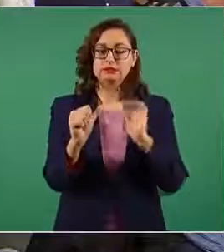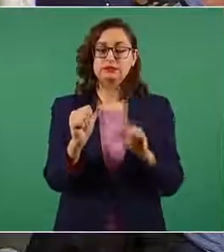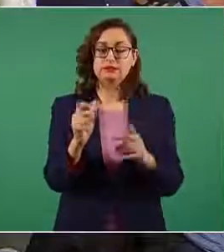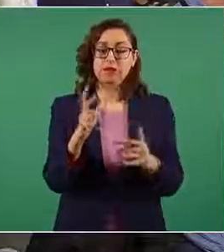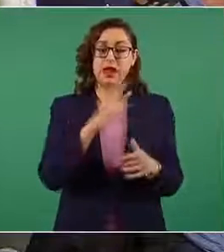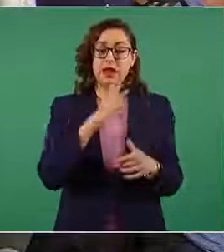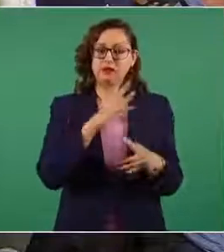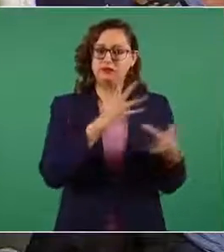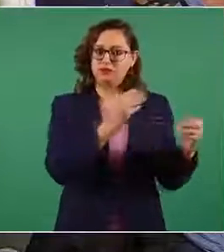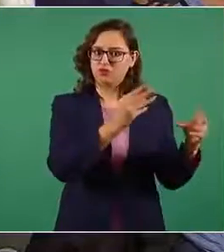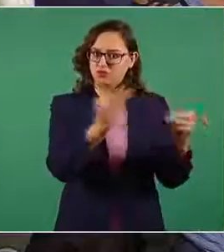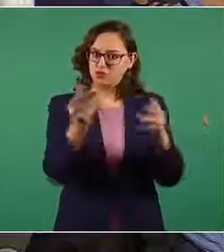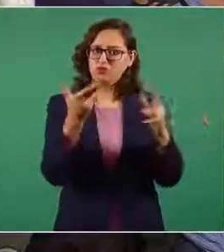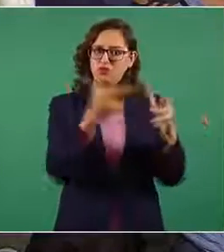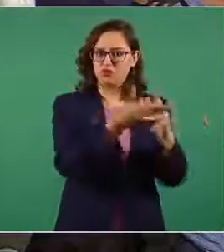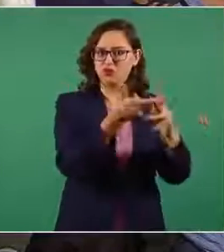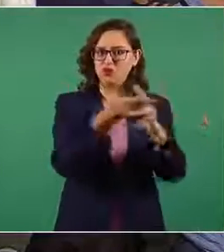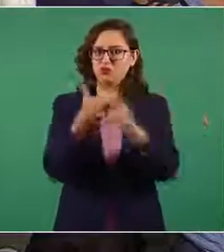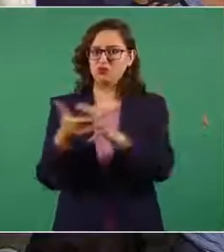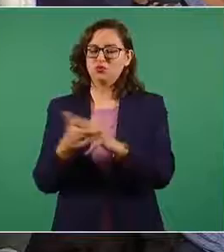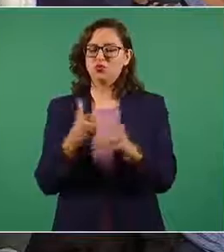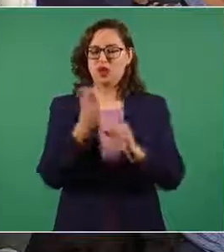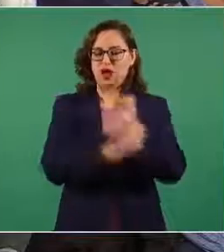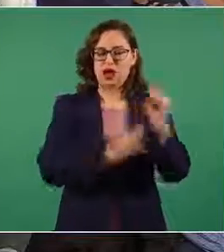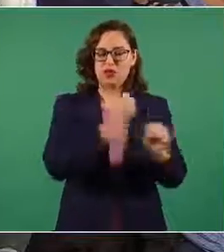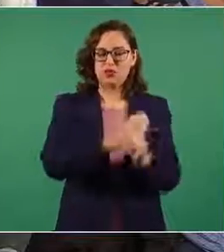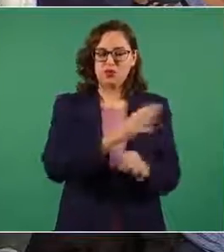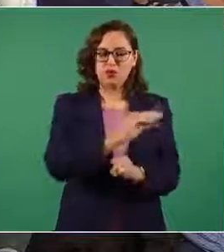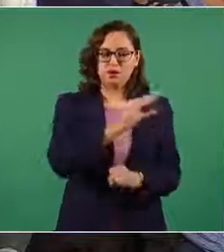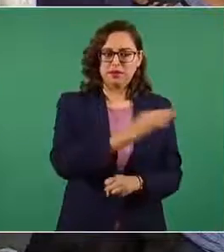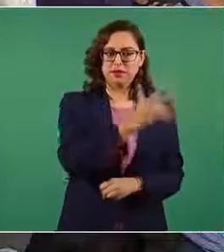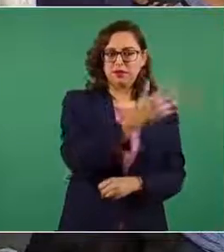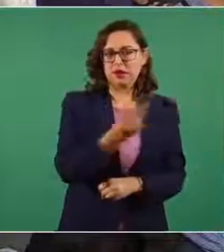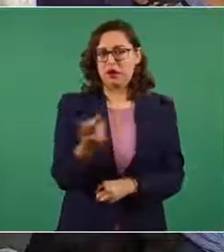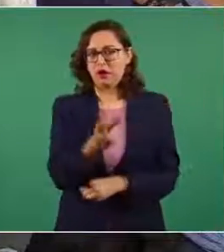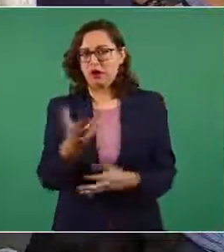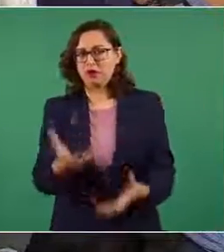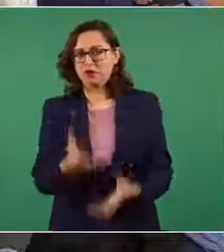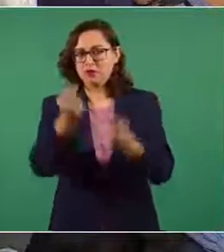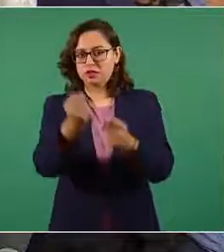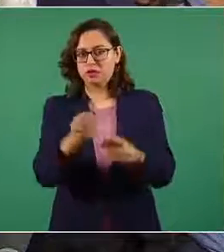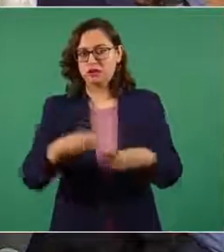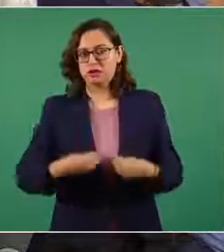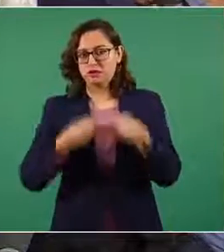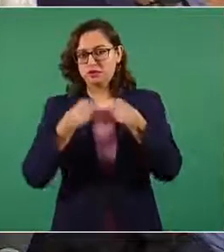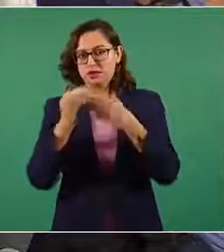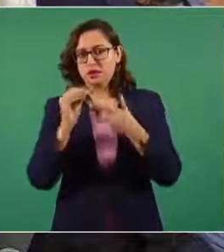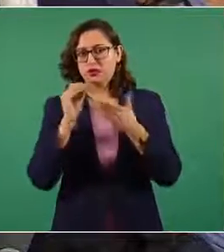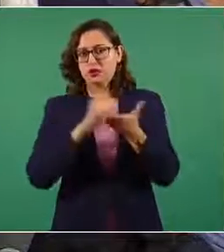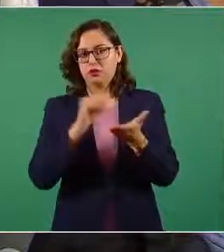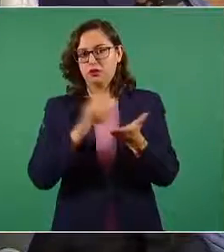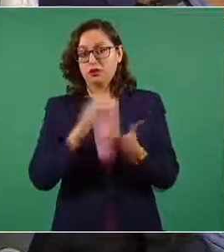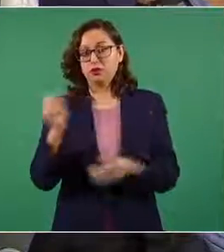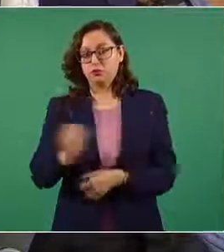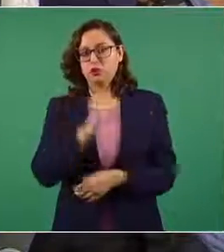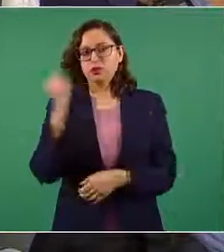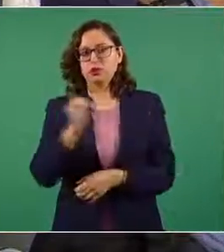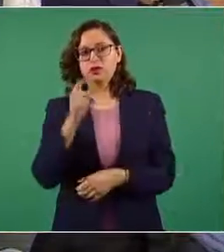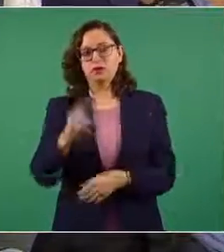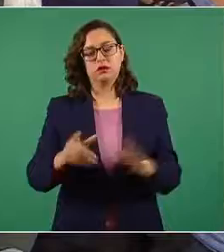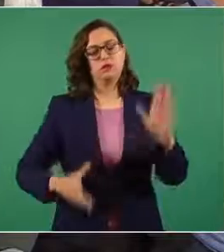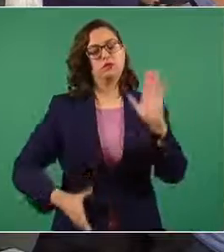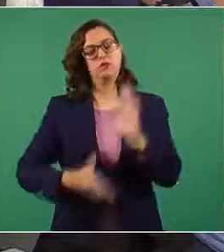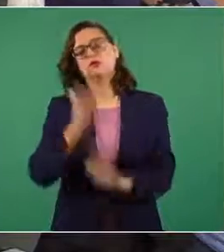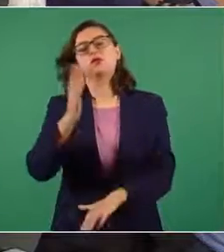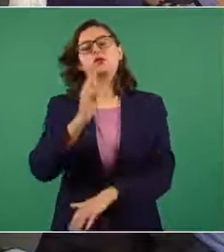asesinato a mansalva en el 95, en fin, todos estos casos terribles de nuestro país. Ellos se fueron, huyeron hacia San